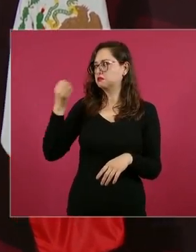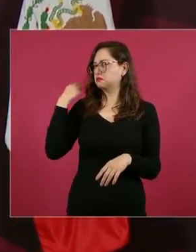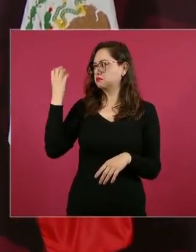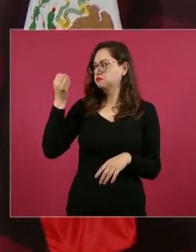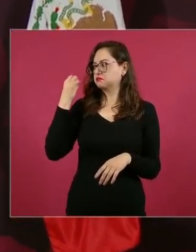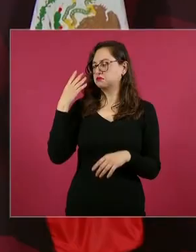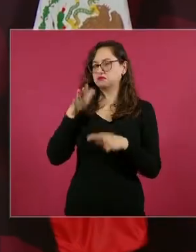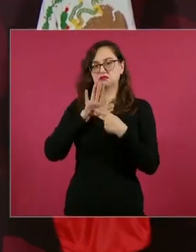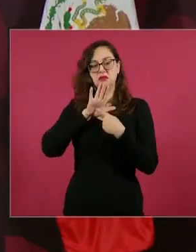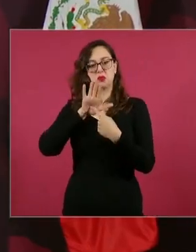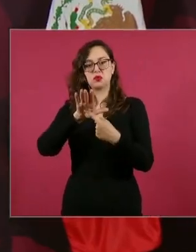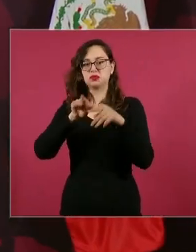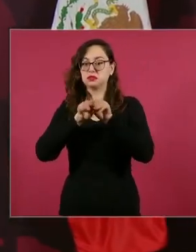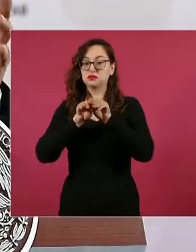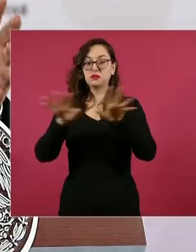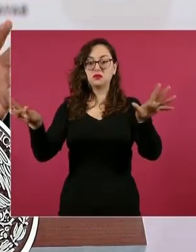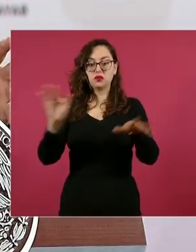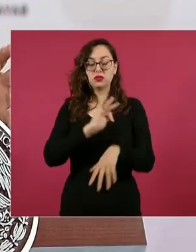del universal